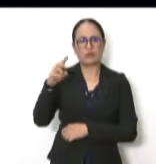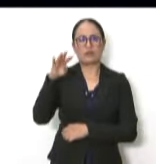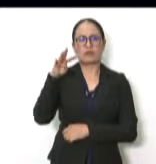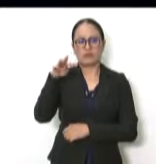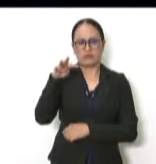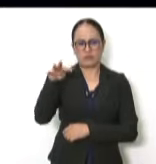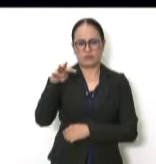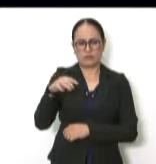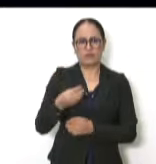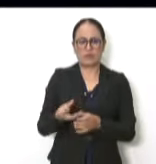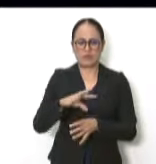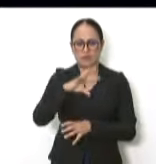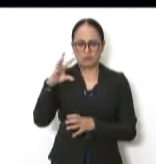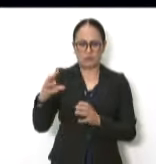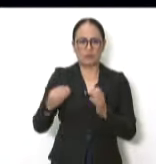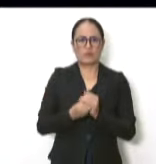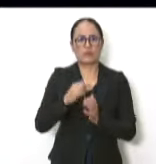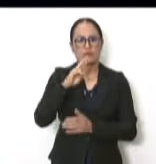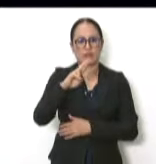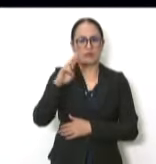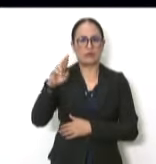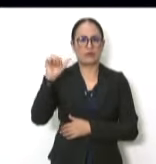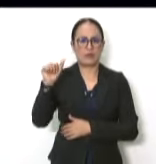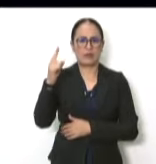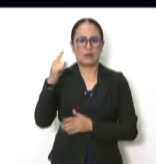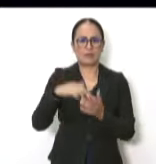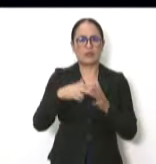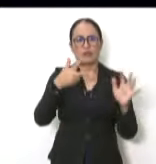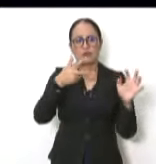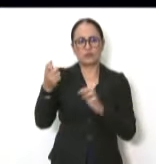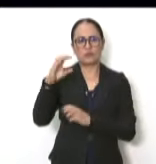1790/19 y su acumulado RRA